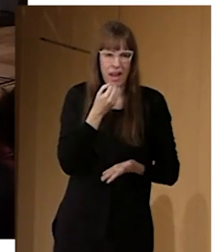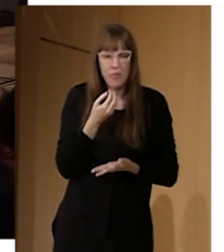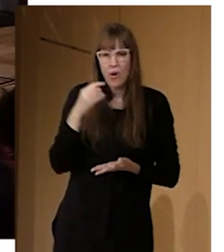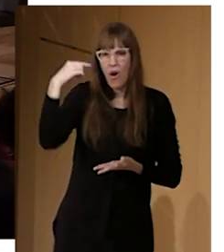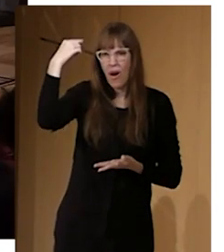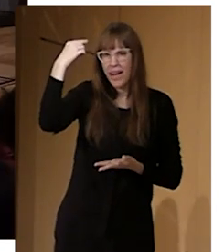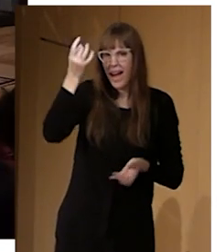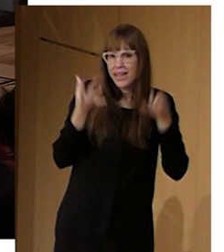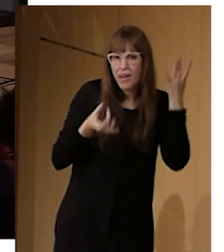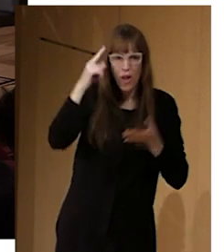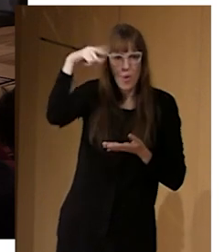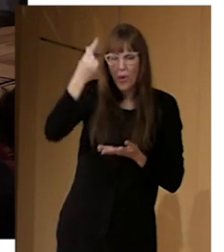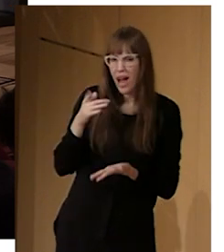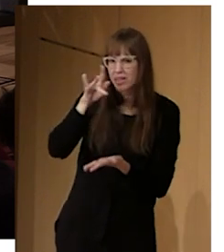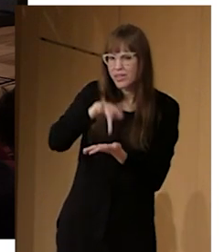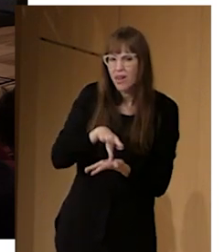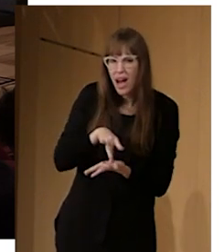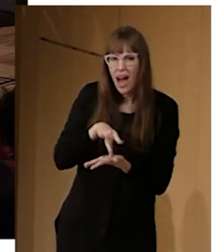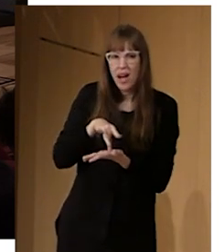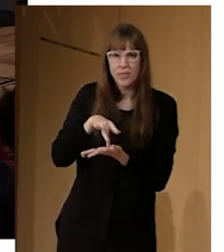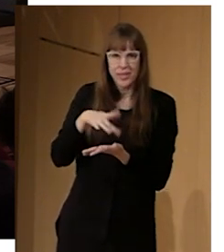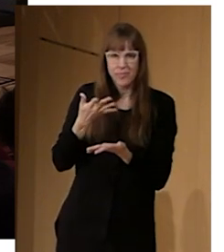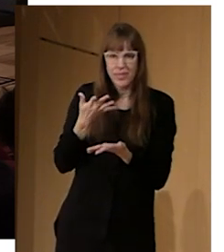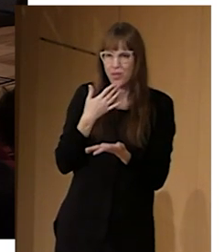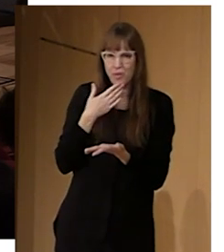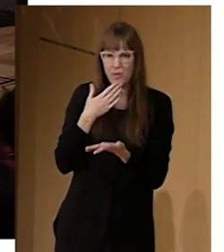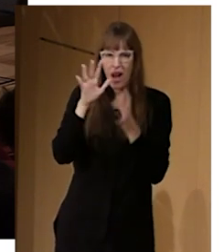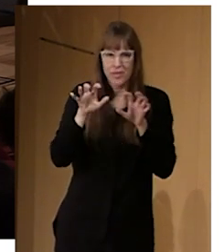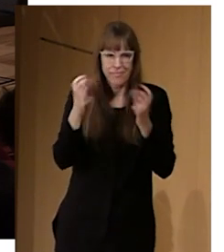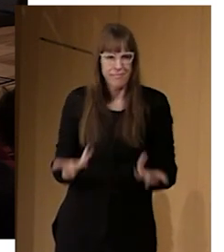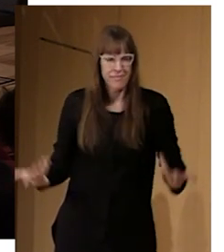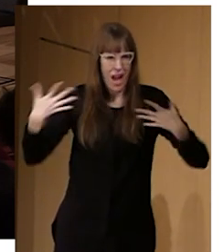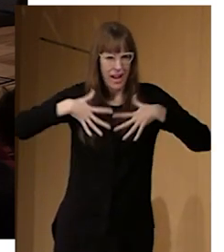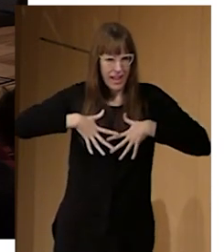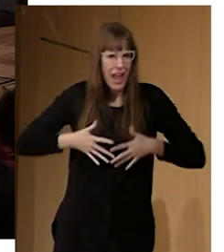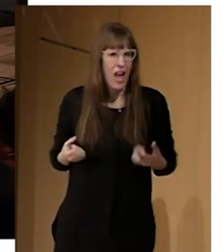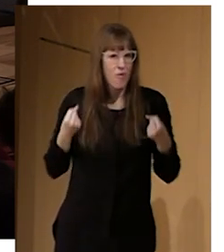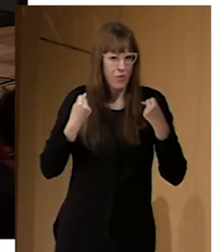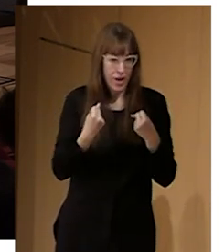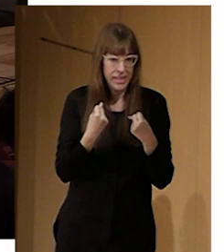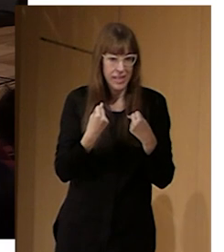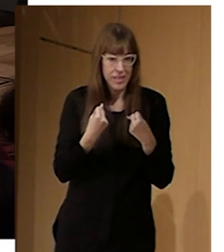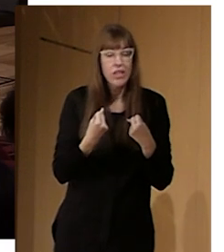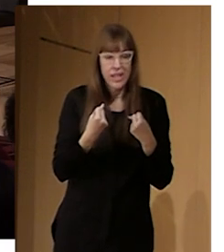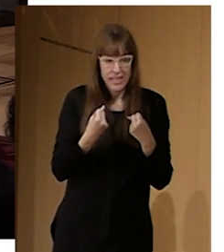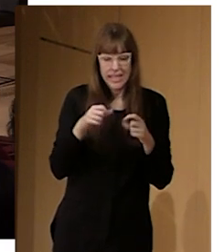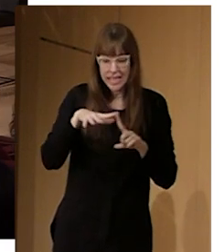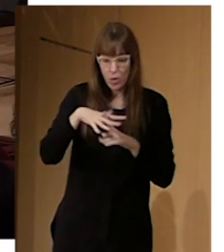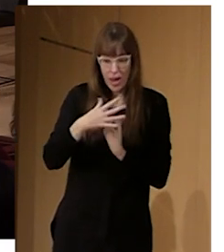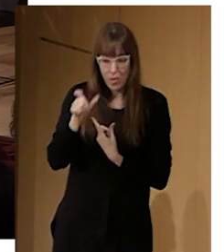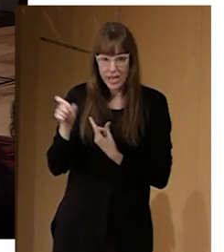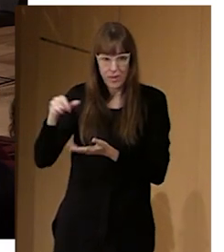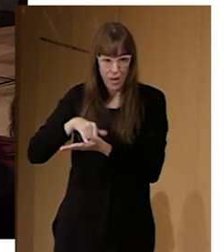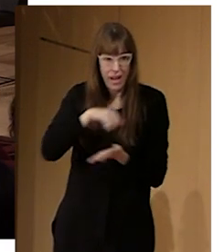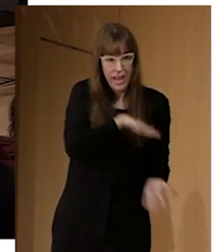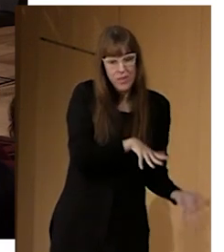revelación no y nos llevamos de ahí un aprendizaje pues las personas en situación de vulnerabilidad eh